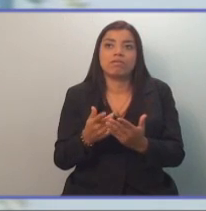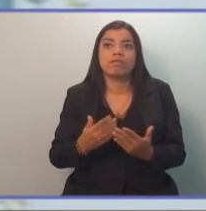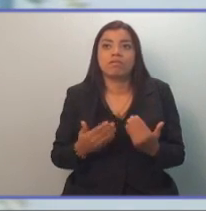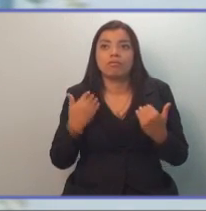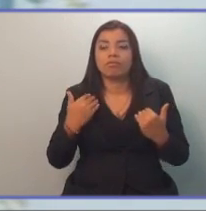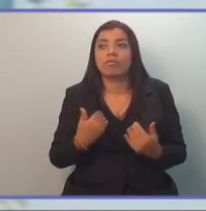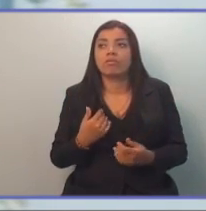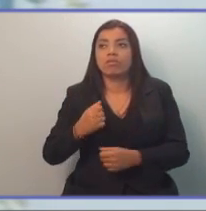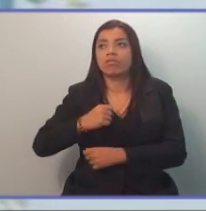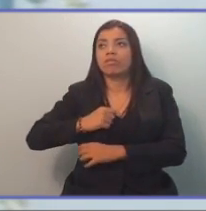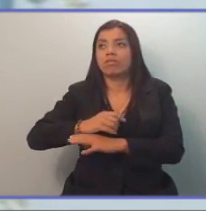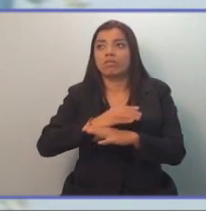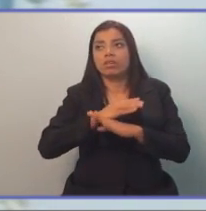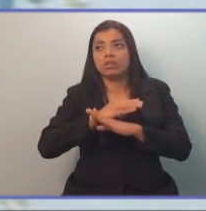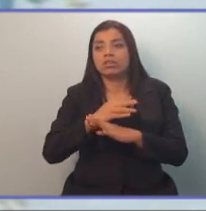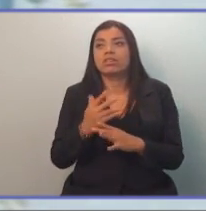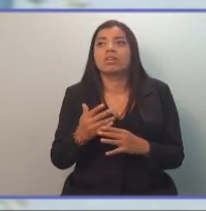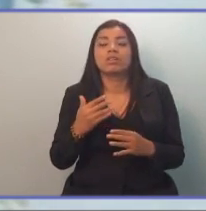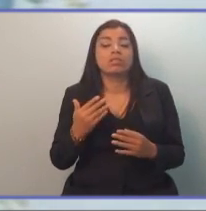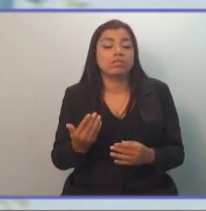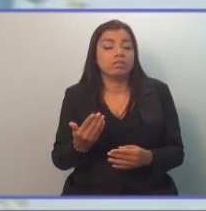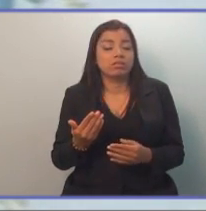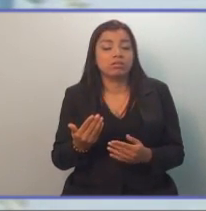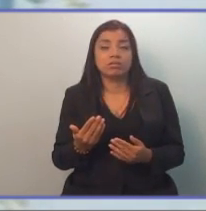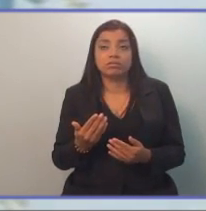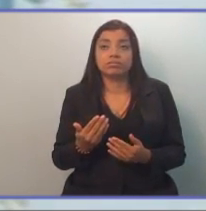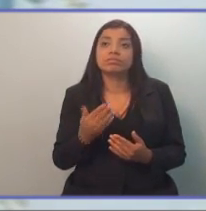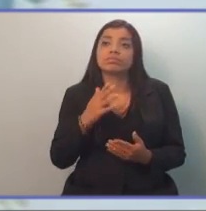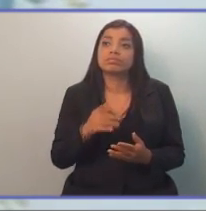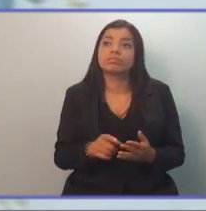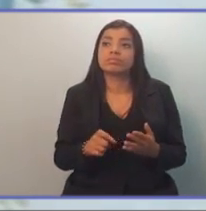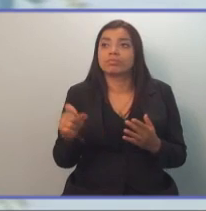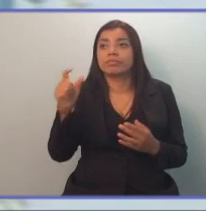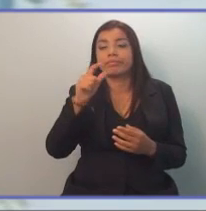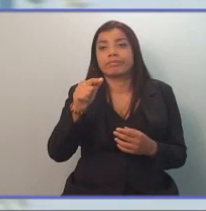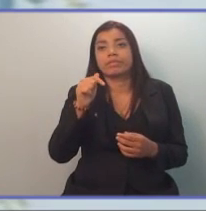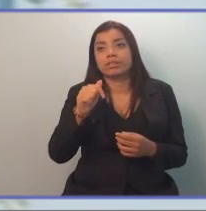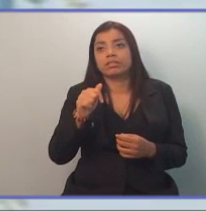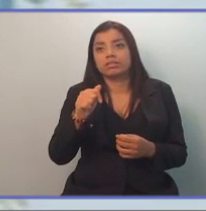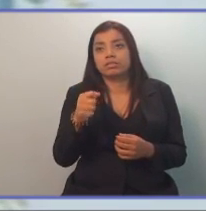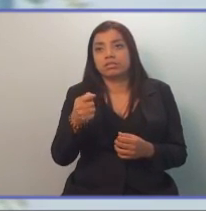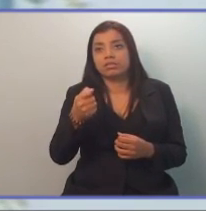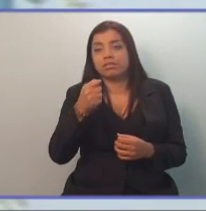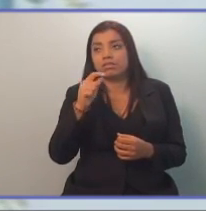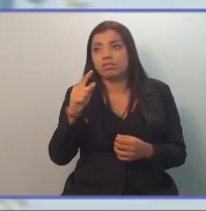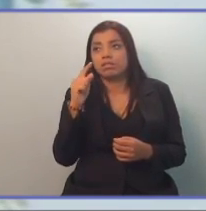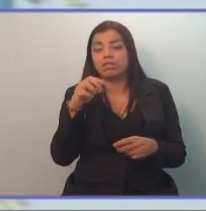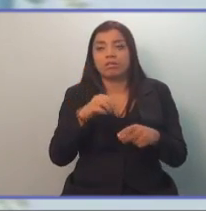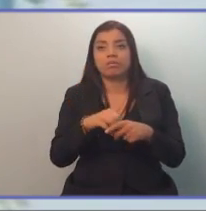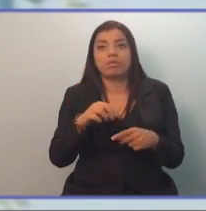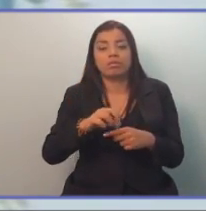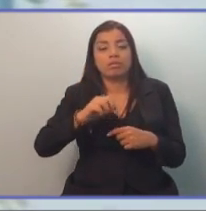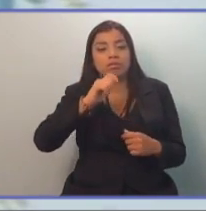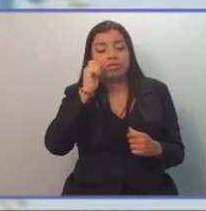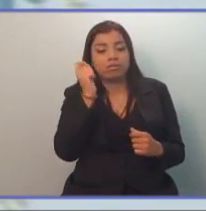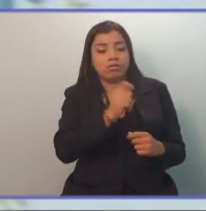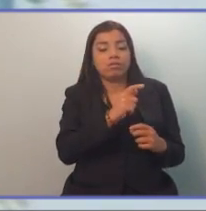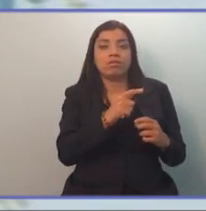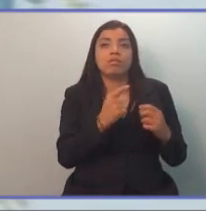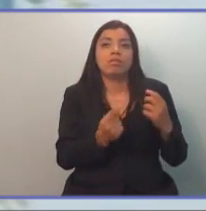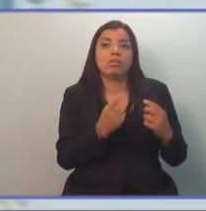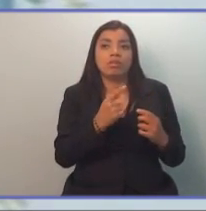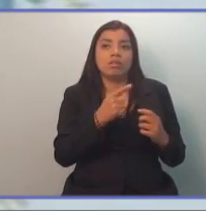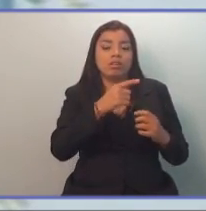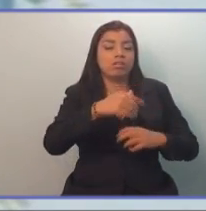defensa. Entonces se le requirió a la autoridad, al banco demandante, que estableciera cuál era